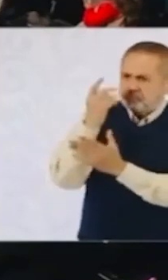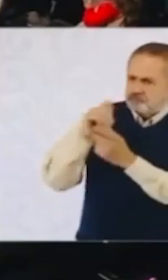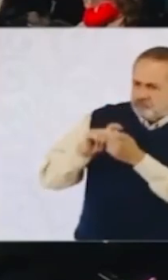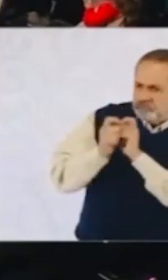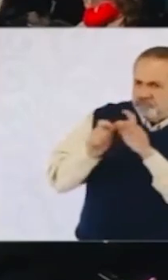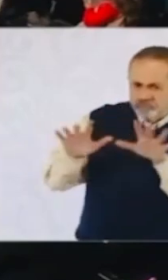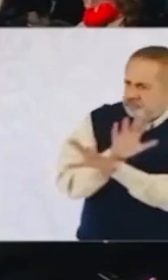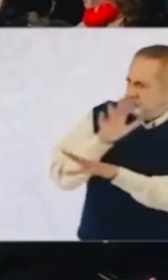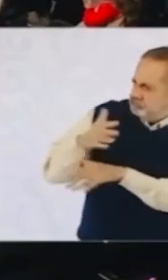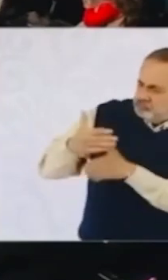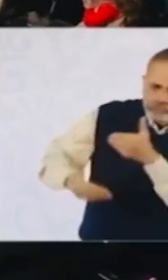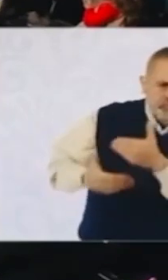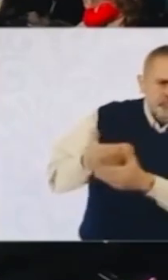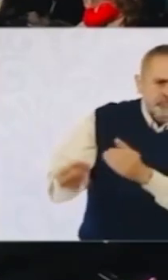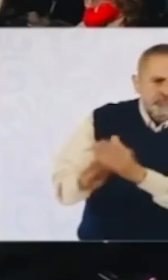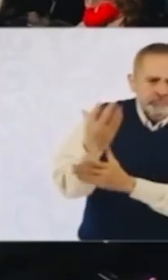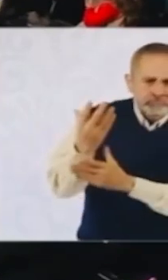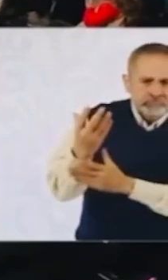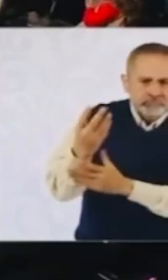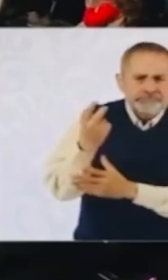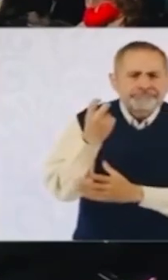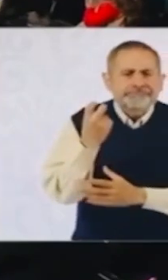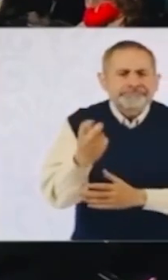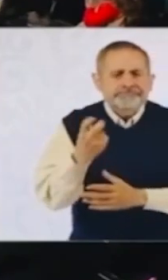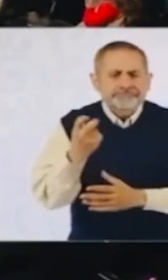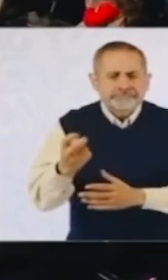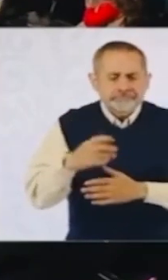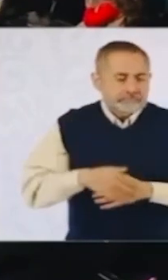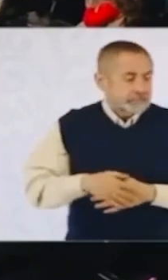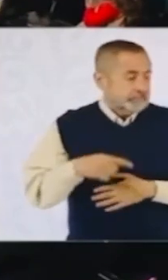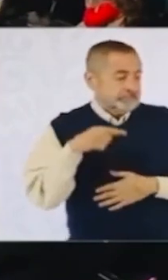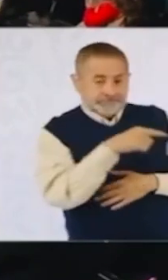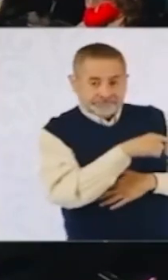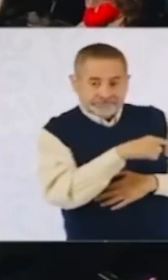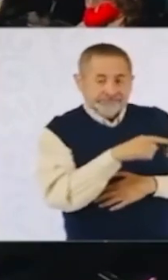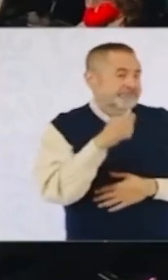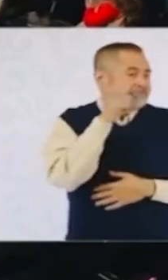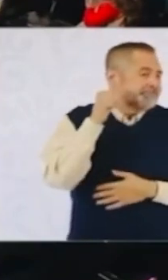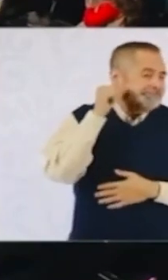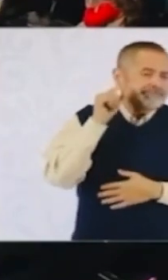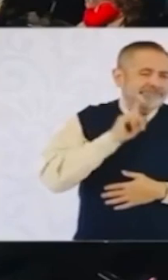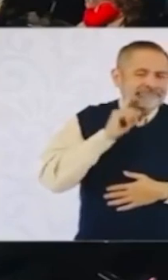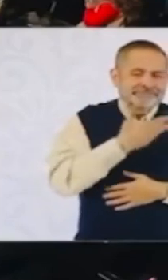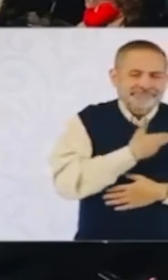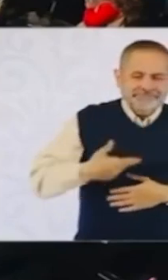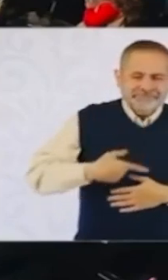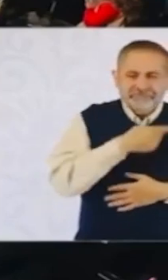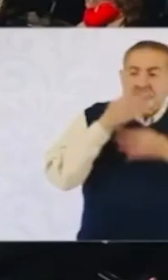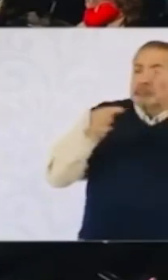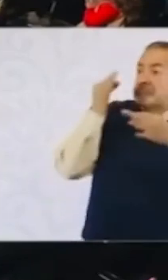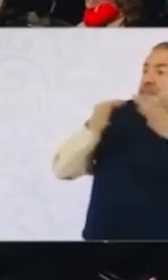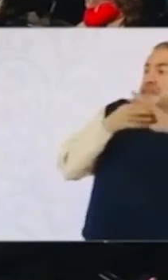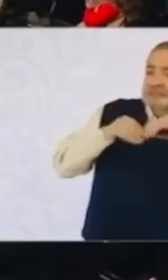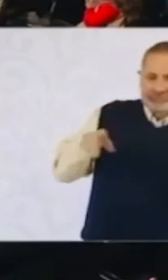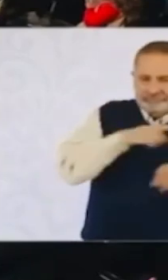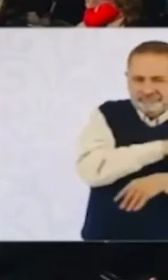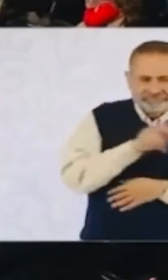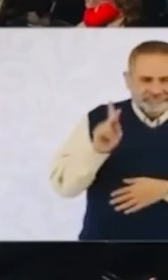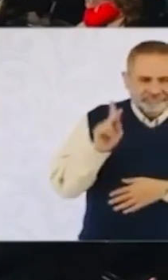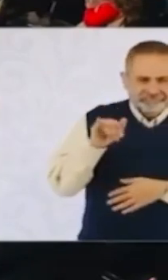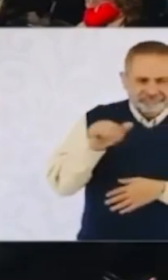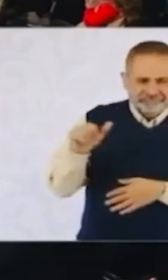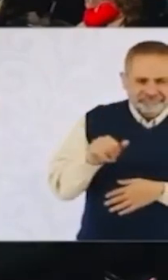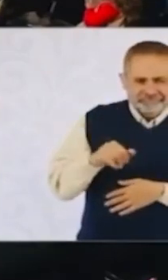Piña pues era para defender al viejo régimen. La presidenta criticó a la ministra presidenta de